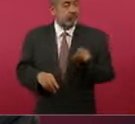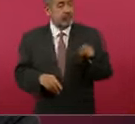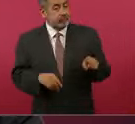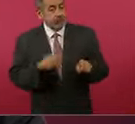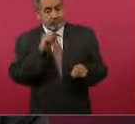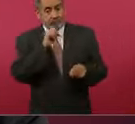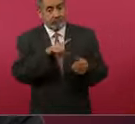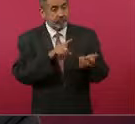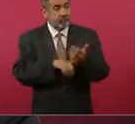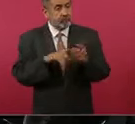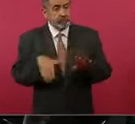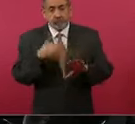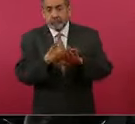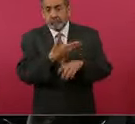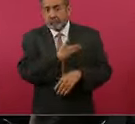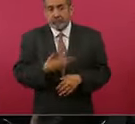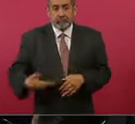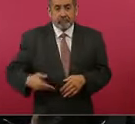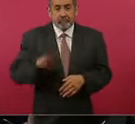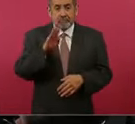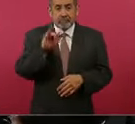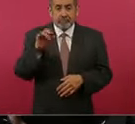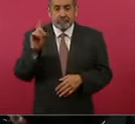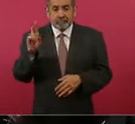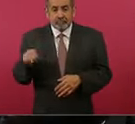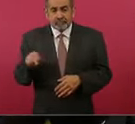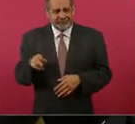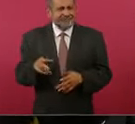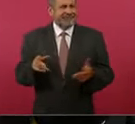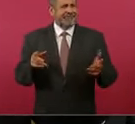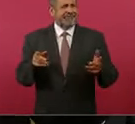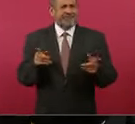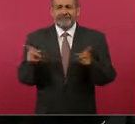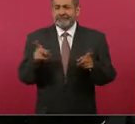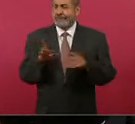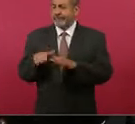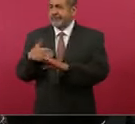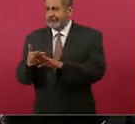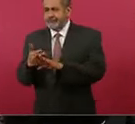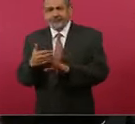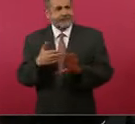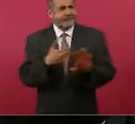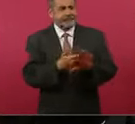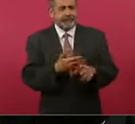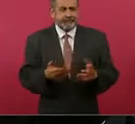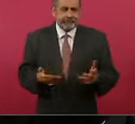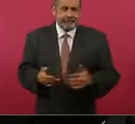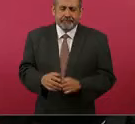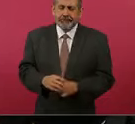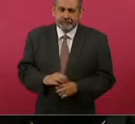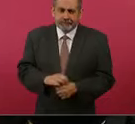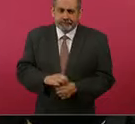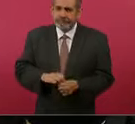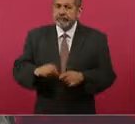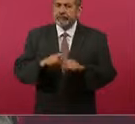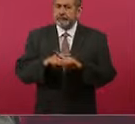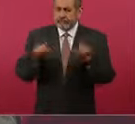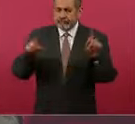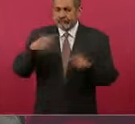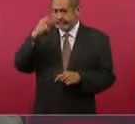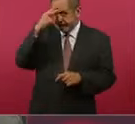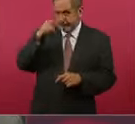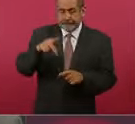porque hay denuncias en los dos casos. Allá, a diferencia de México,